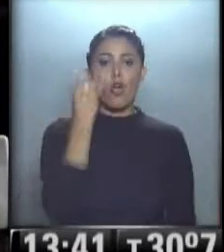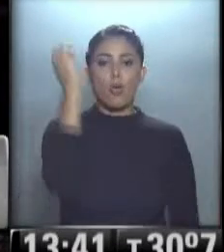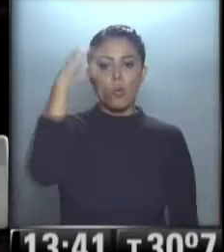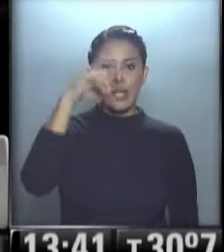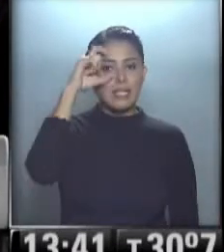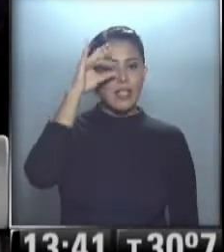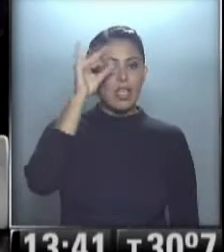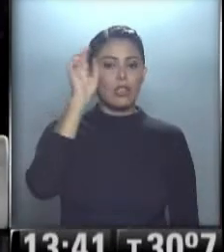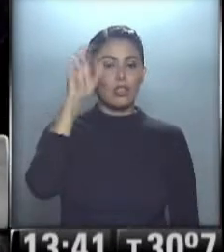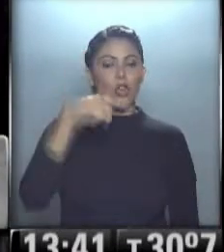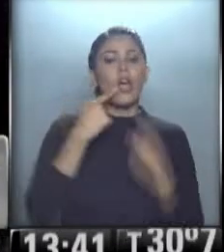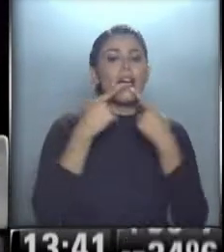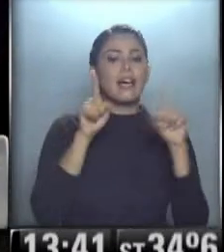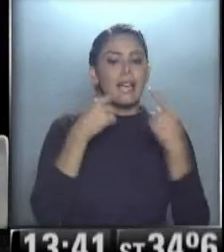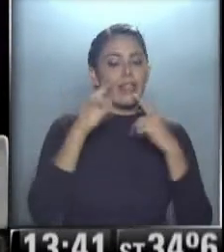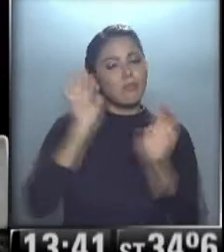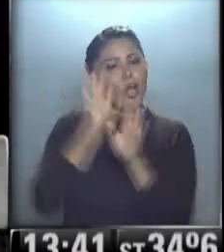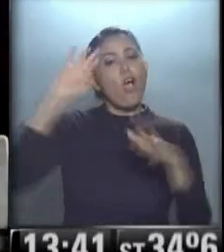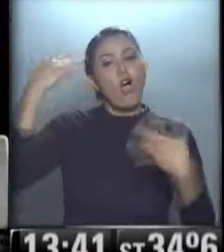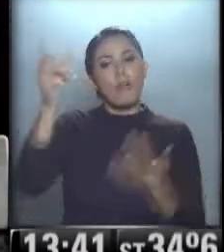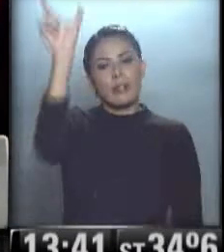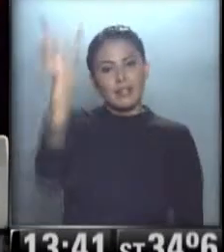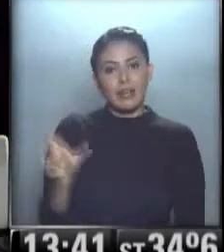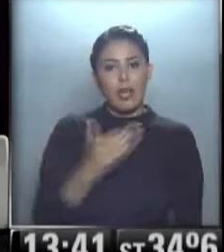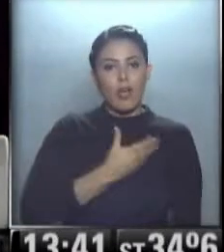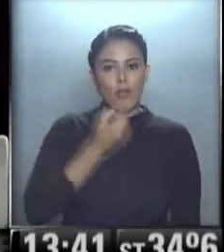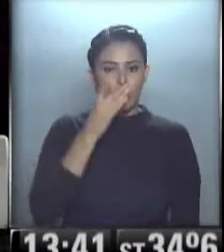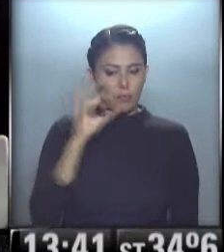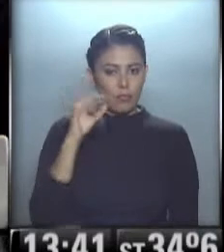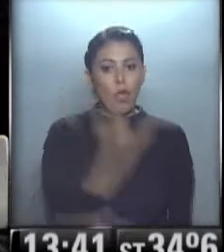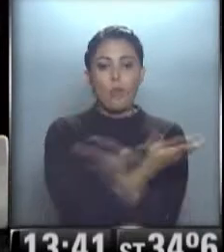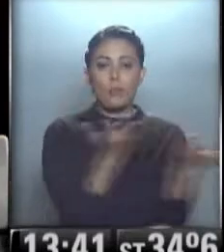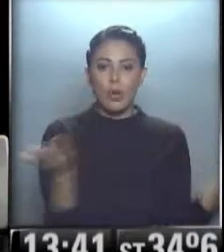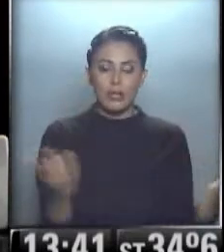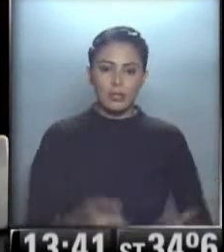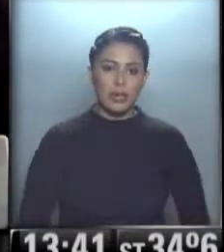Cedrón cantando y rindiéndole homenaje al gran Leonardo Fabio.